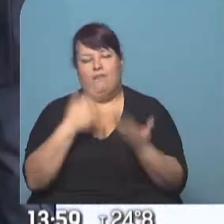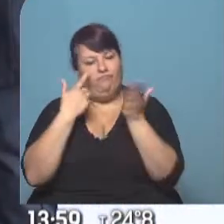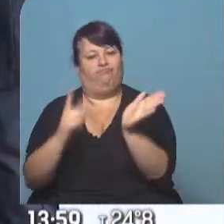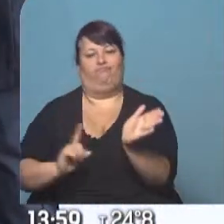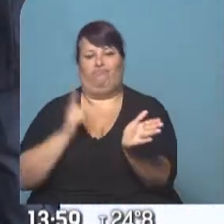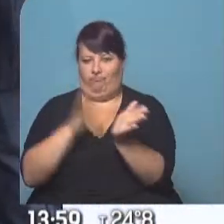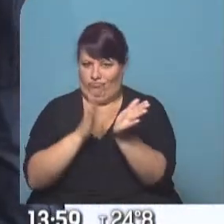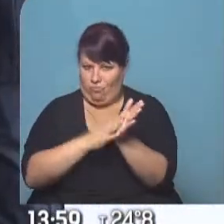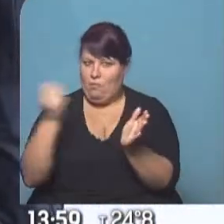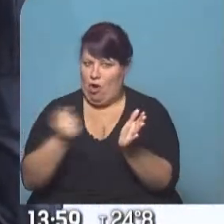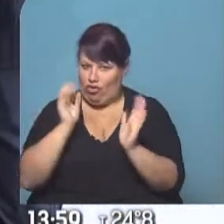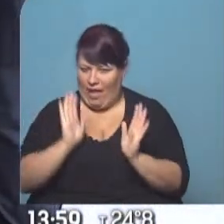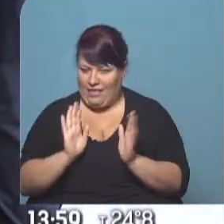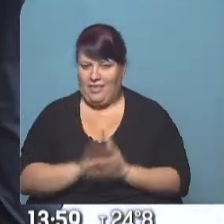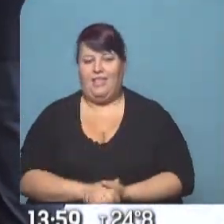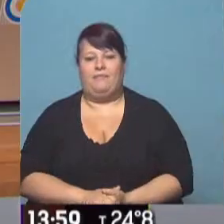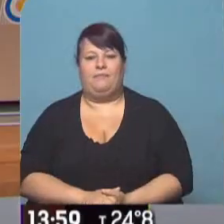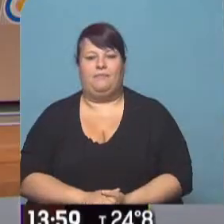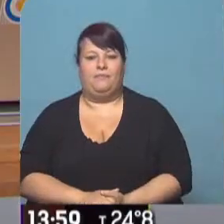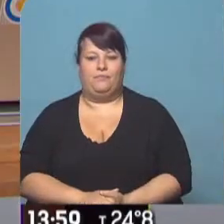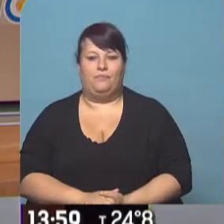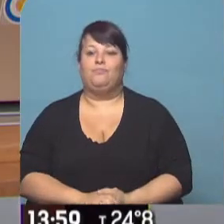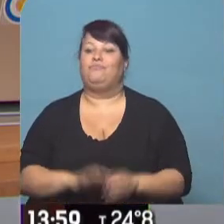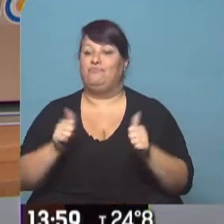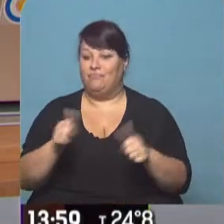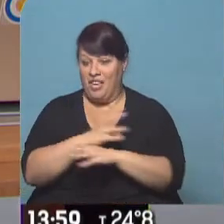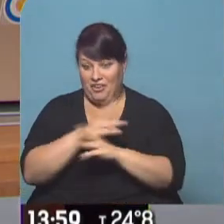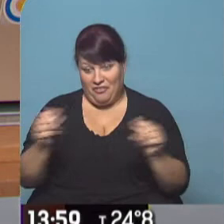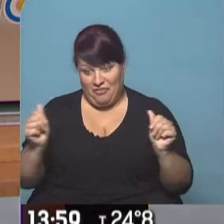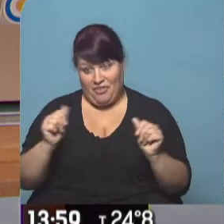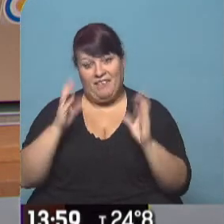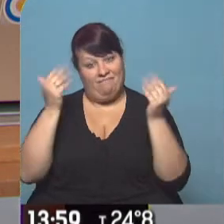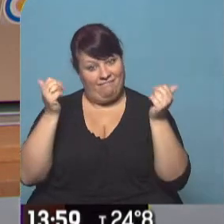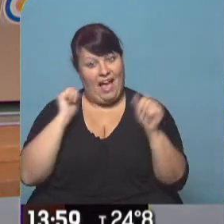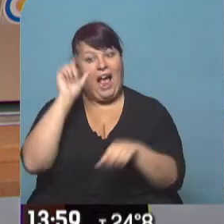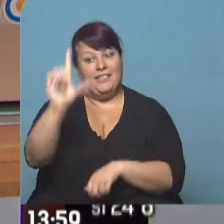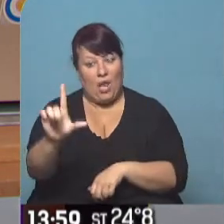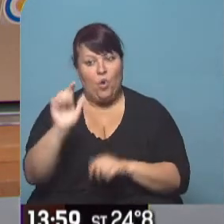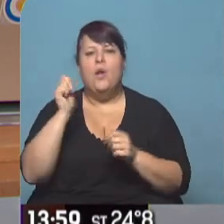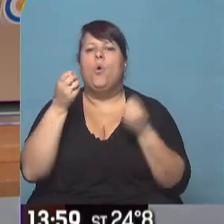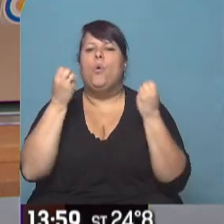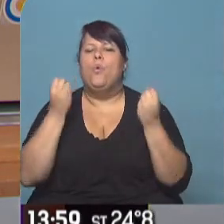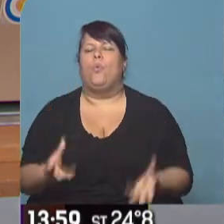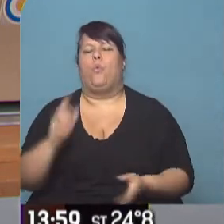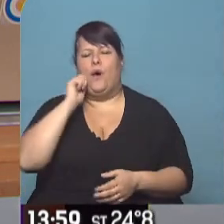con un objeto de una enorme importancia. Muy bien, llegamos al final, nos despedimos hasta el lunes. Que tengan un excelente fin de semana.